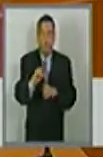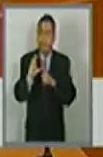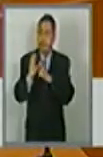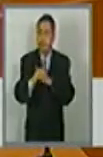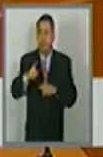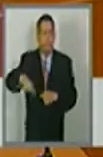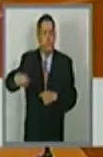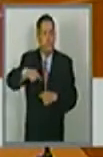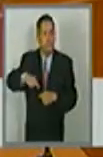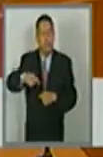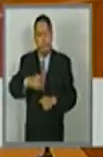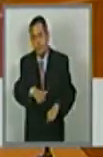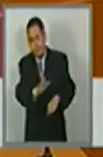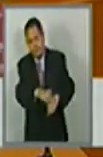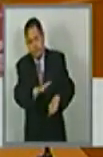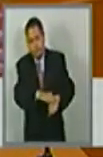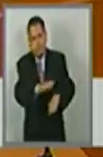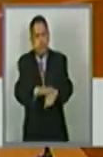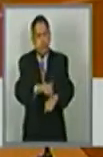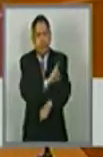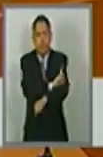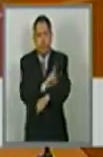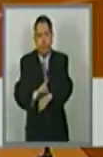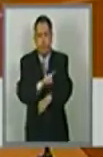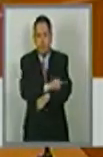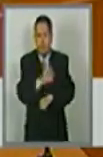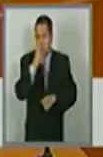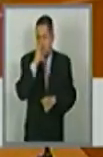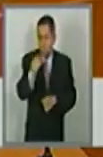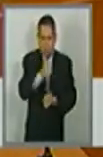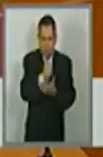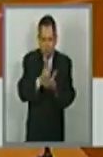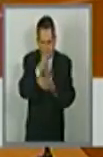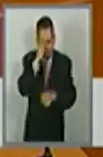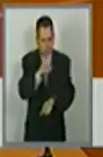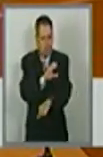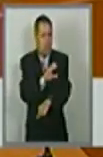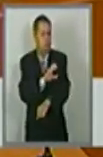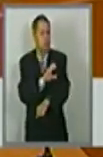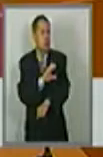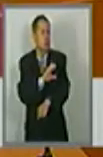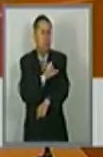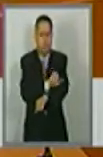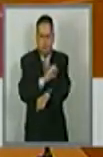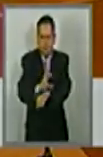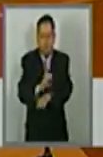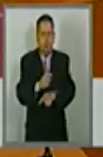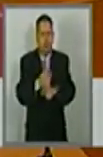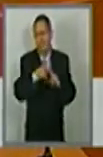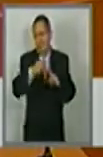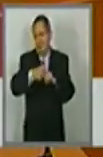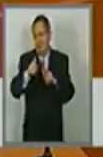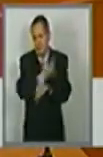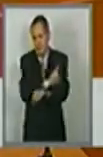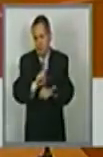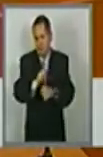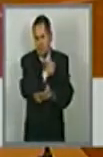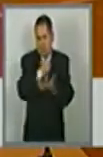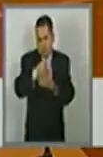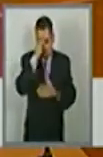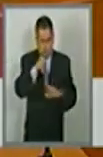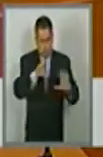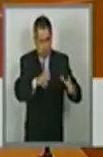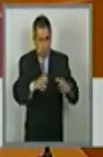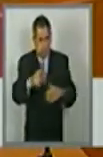comisión permanente exhortaba a las delegaciones de Coyoacán, Iztacalco y al resto de las delegaciones de la Ciudad de México para que